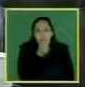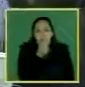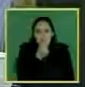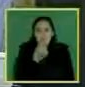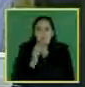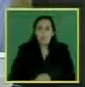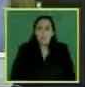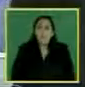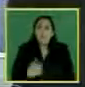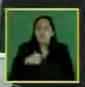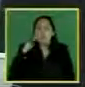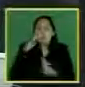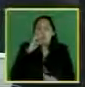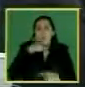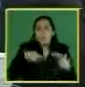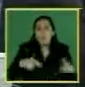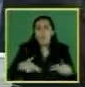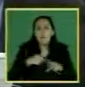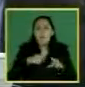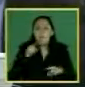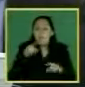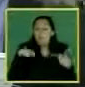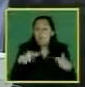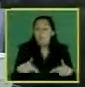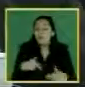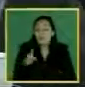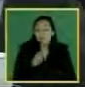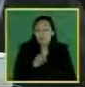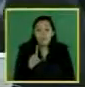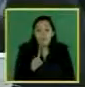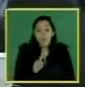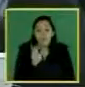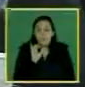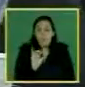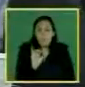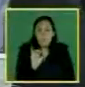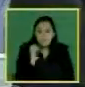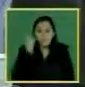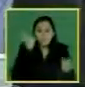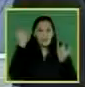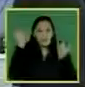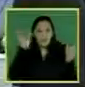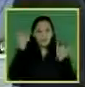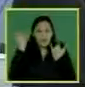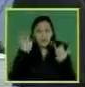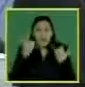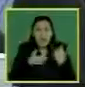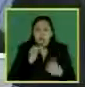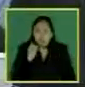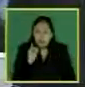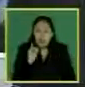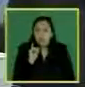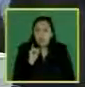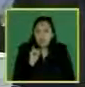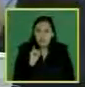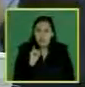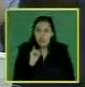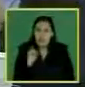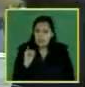yo respeto a los seres humanos, pero es que esos no son seres humanos. Fíjate que es la misma idea que se propaló cuando vino